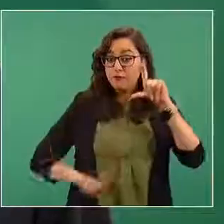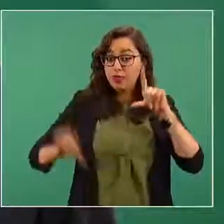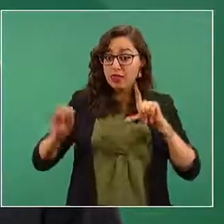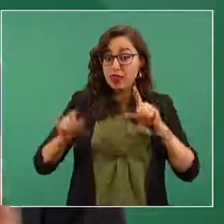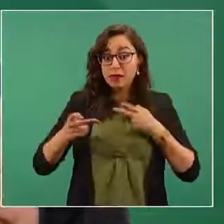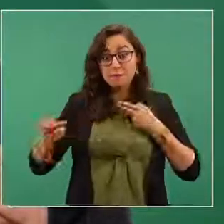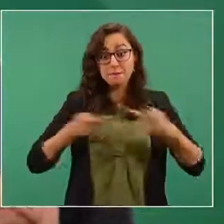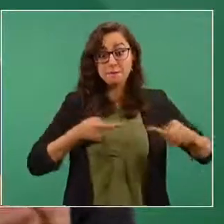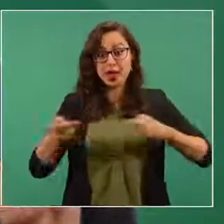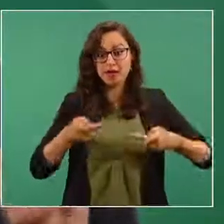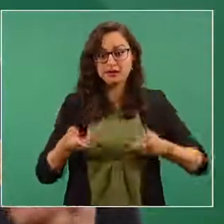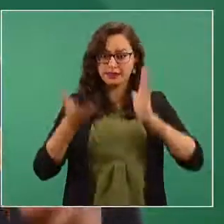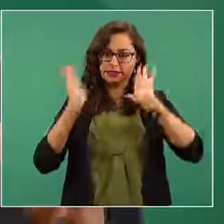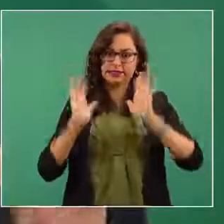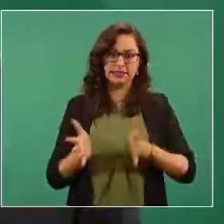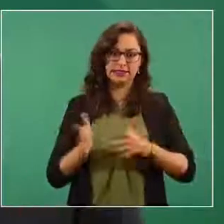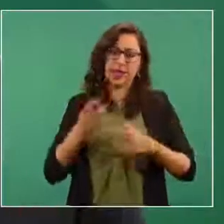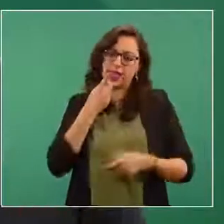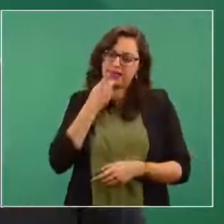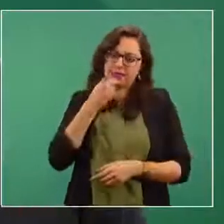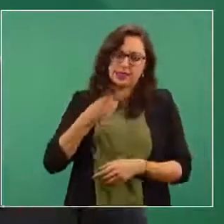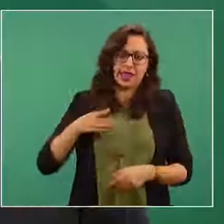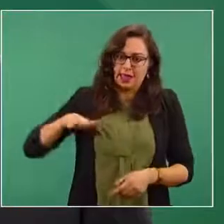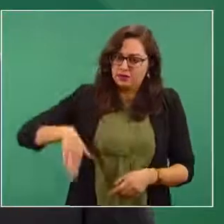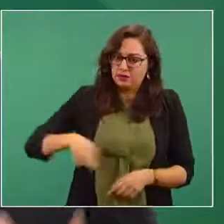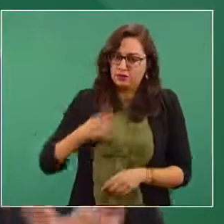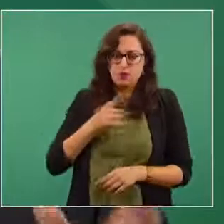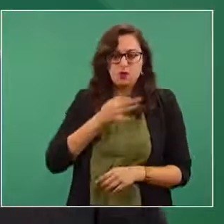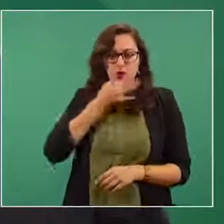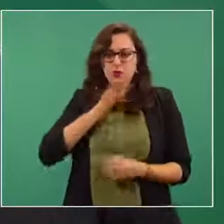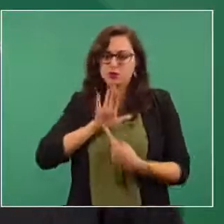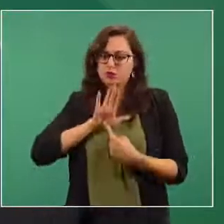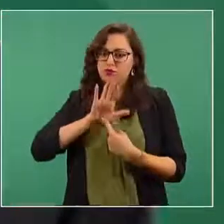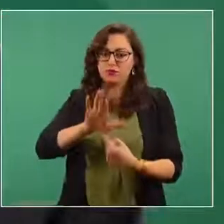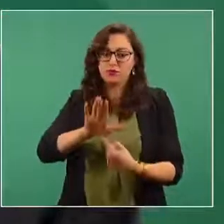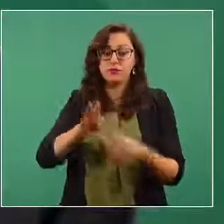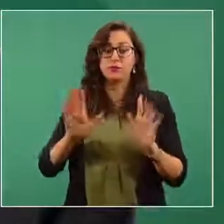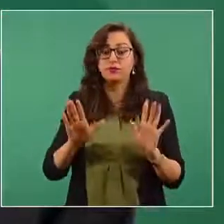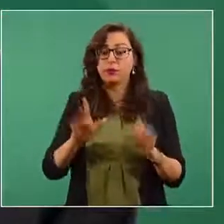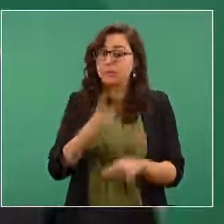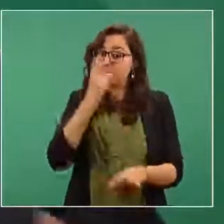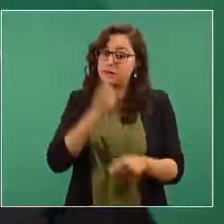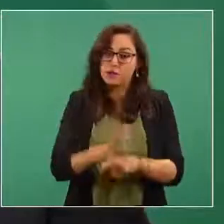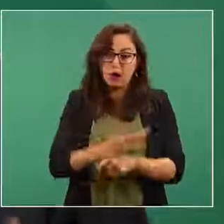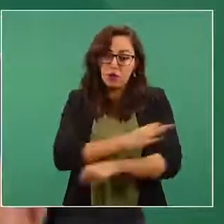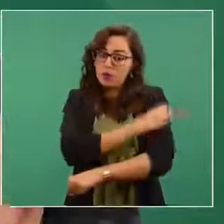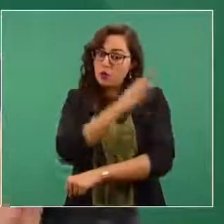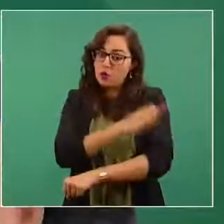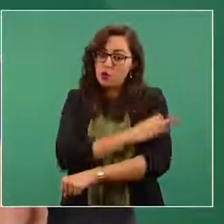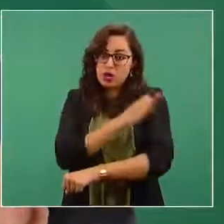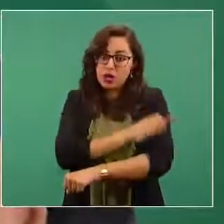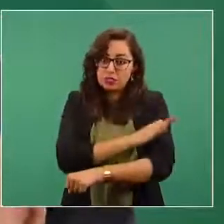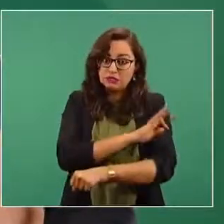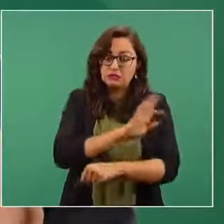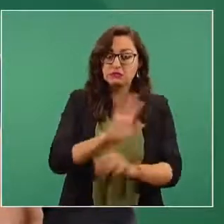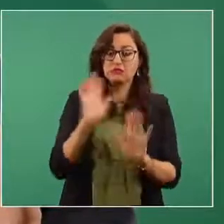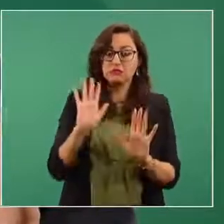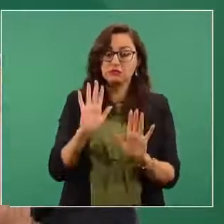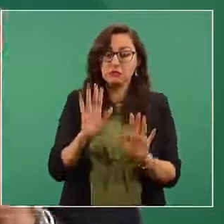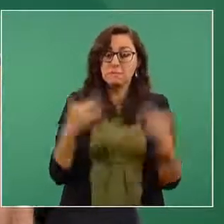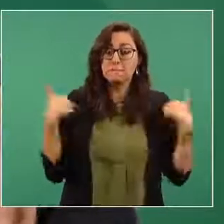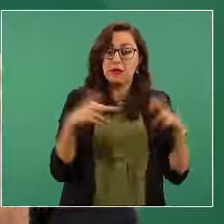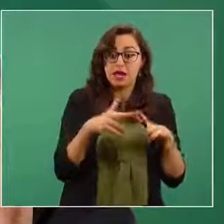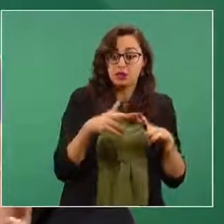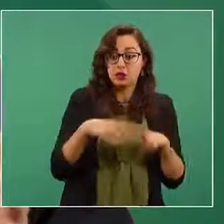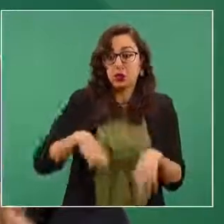sea, que se vacune al personal educativo y adultos mayores y empezar